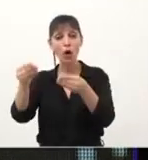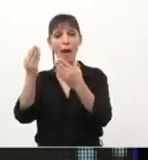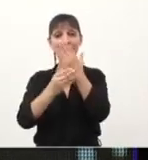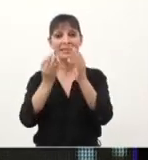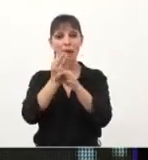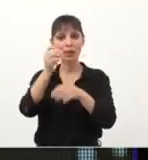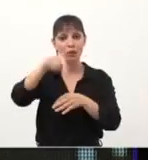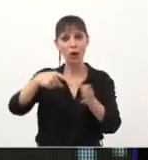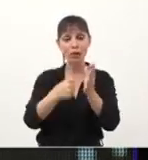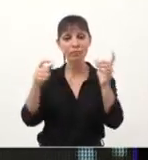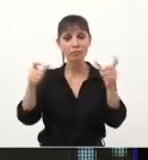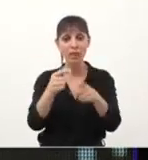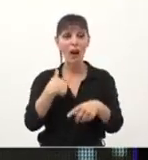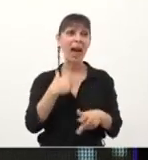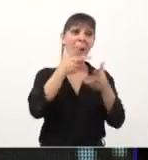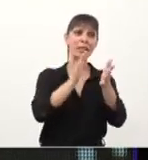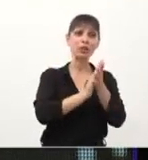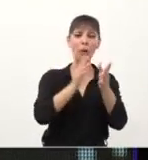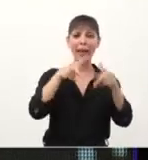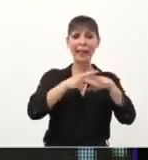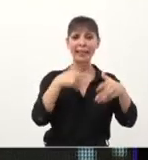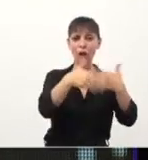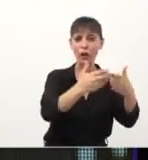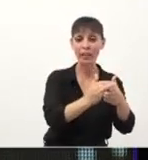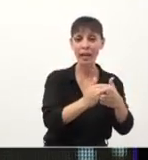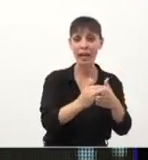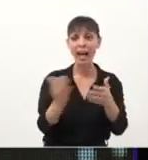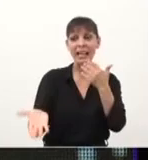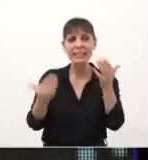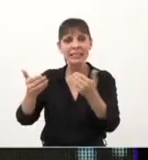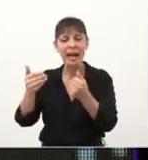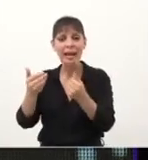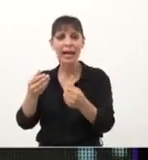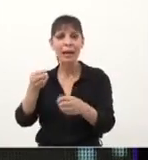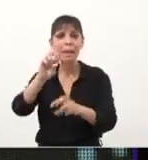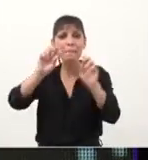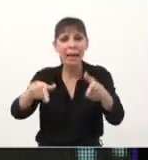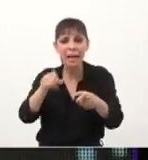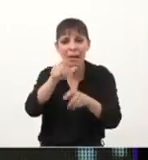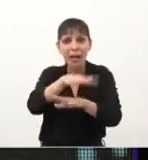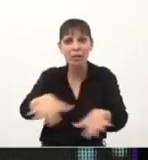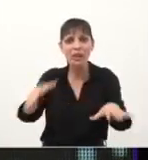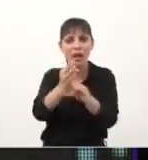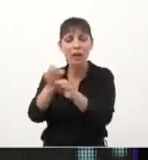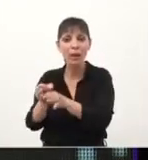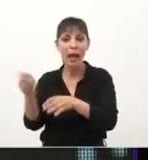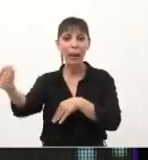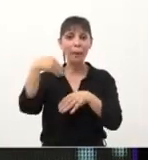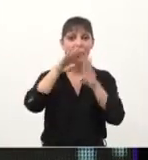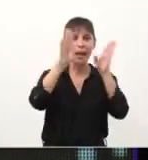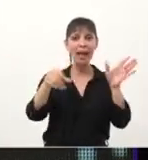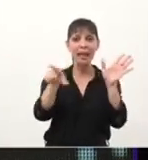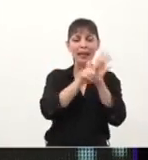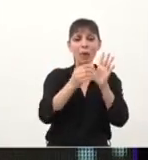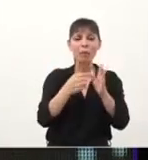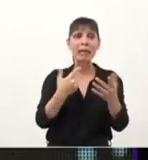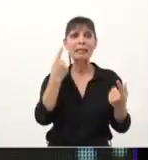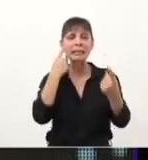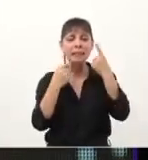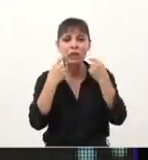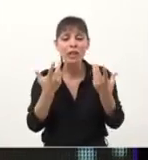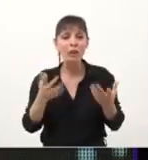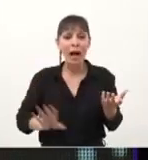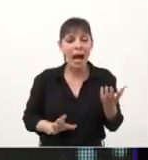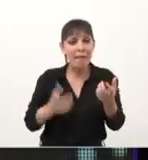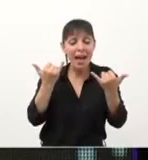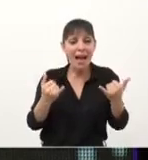Y hablan de robótica. Cuando le sacan el pan a los pibes para comer y nos vienen a la legislatura a llorar porque no se puede comer una comida de tan mala calidad.